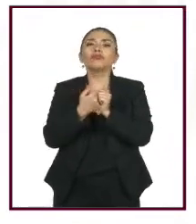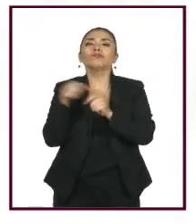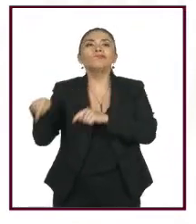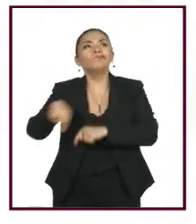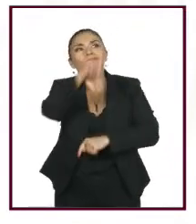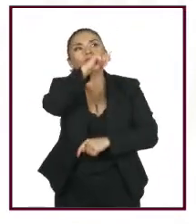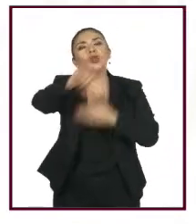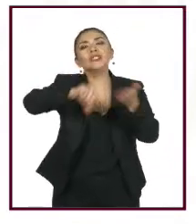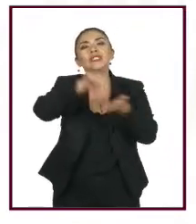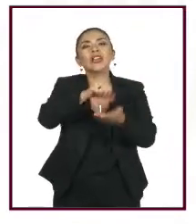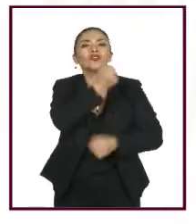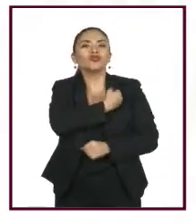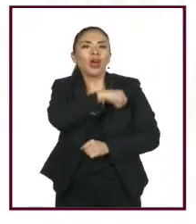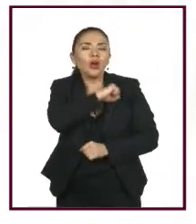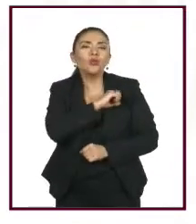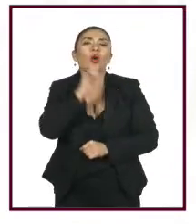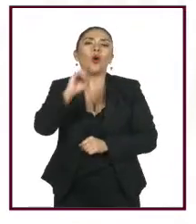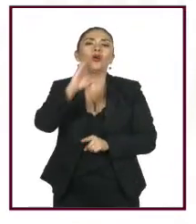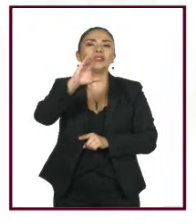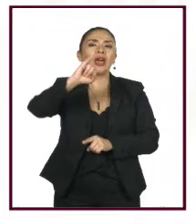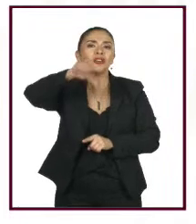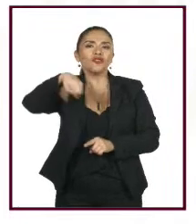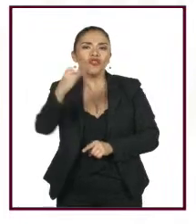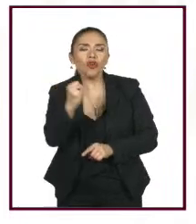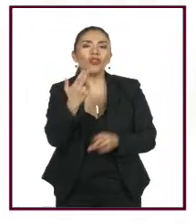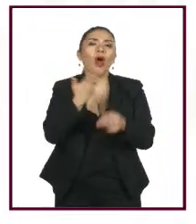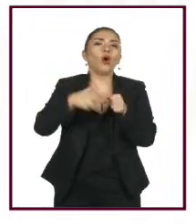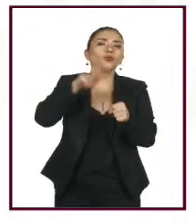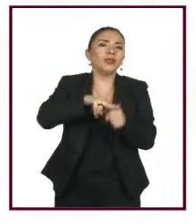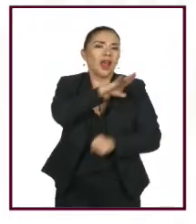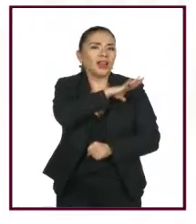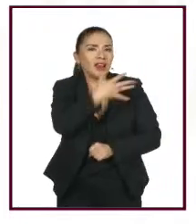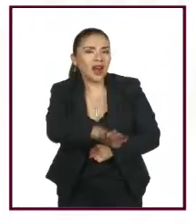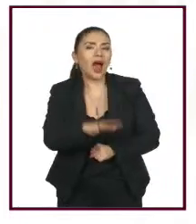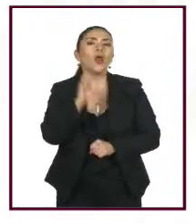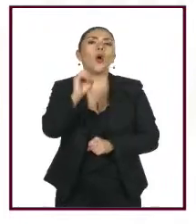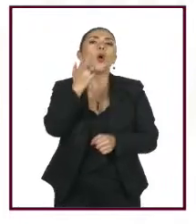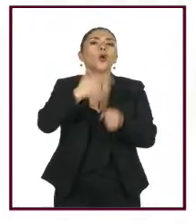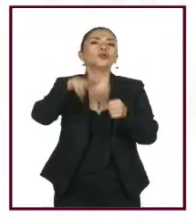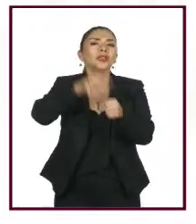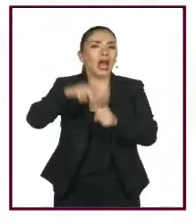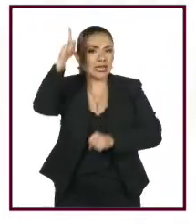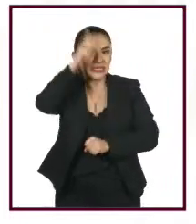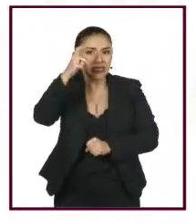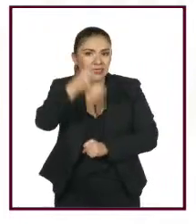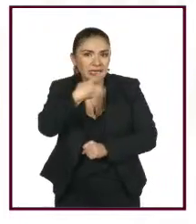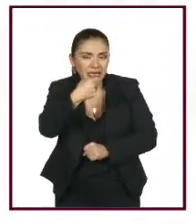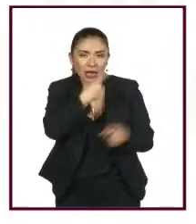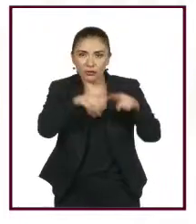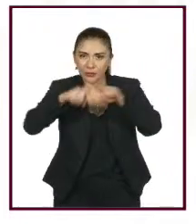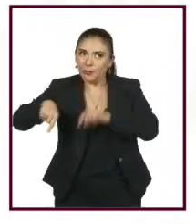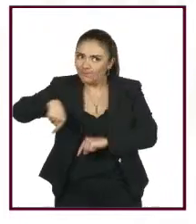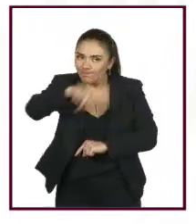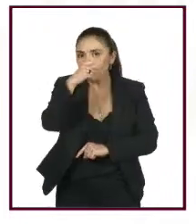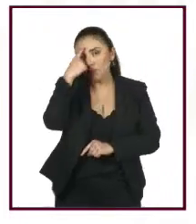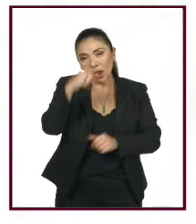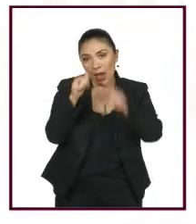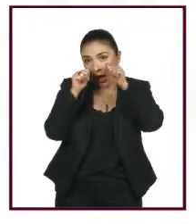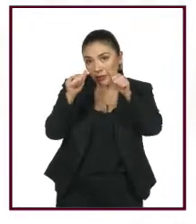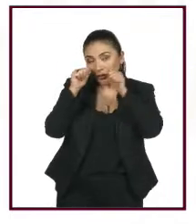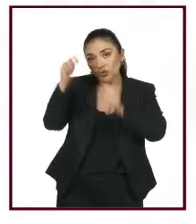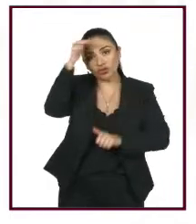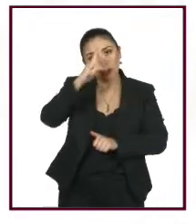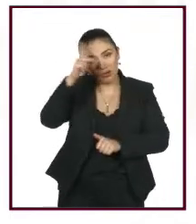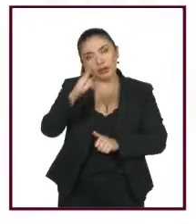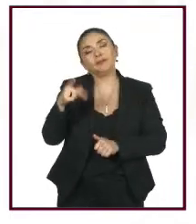atención, centros de salud, centros de integración juvenil, hospitales generales o hospitales psiquiátricos también para la atención psicológica